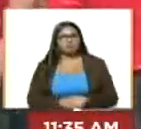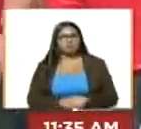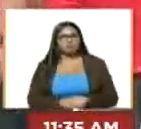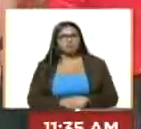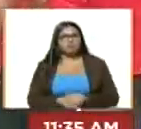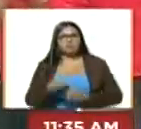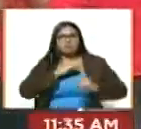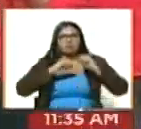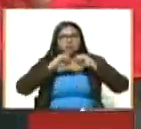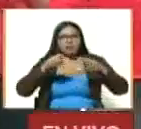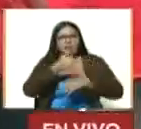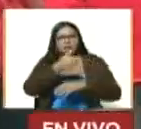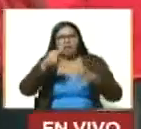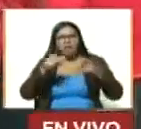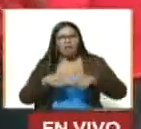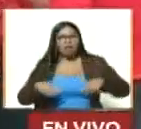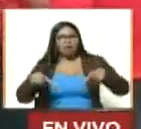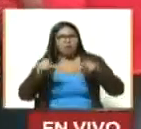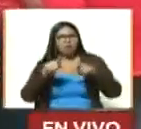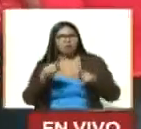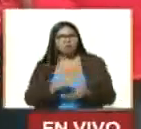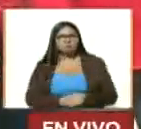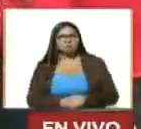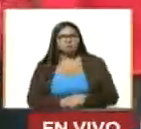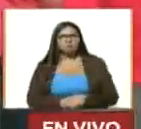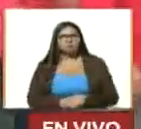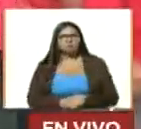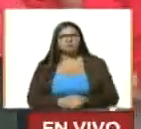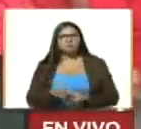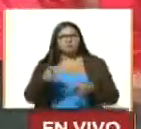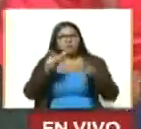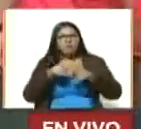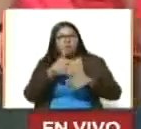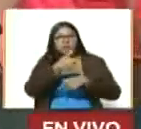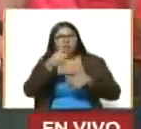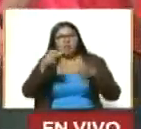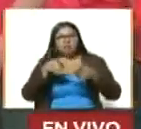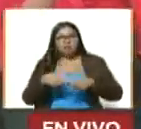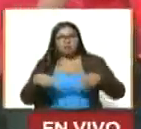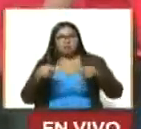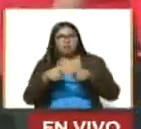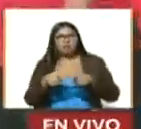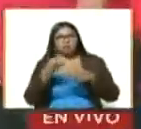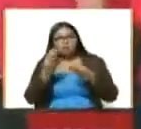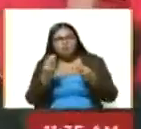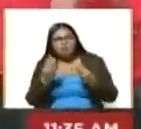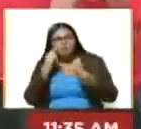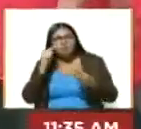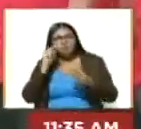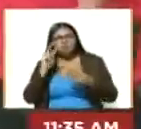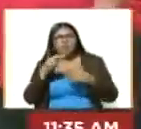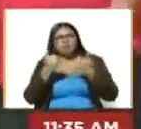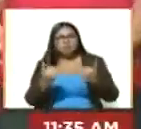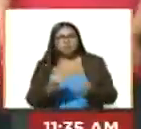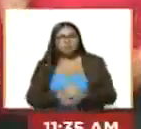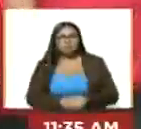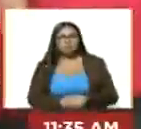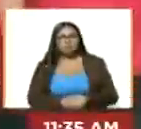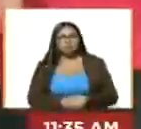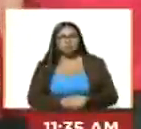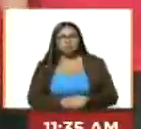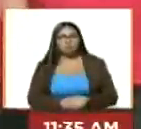Desplegado en cada rincón, en cada trinchera, por muy intrincado en este caso, que